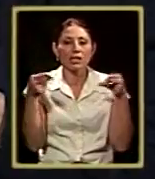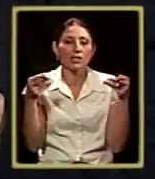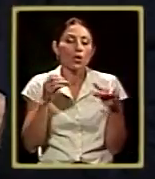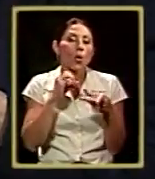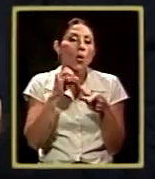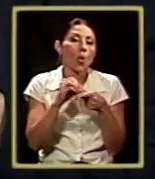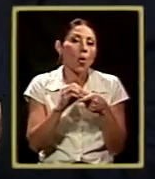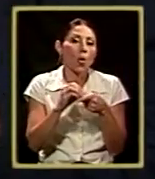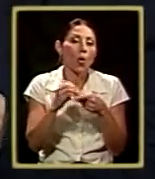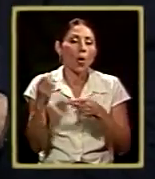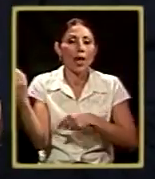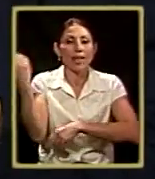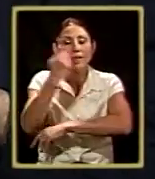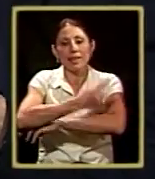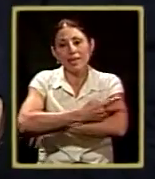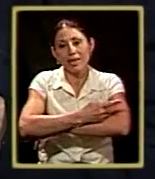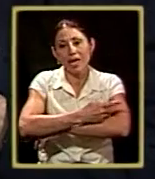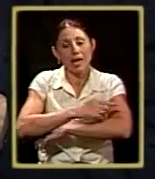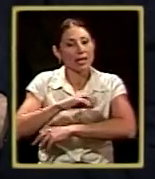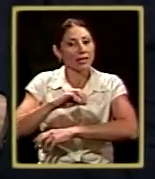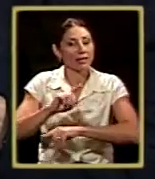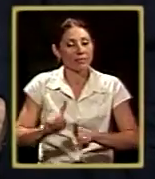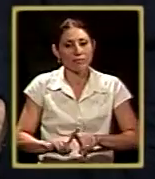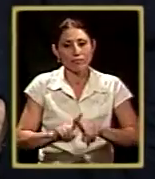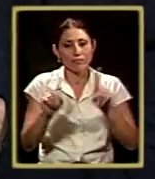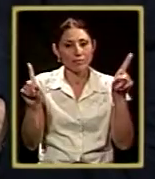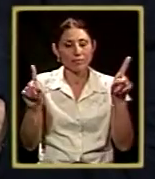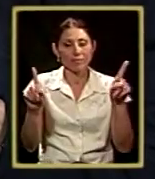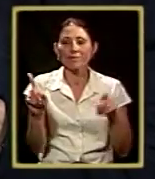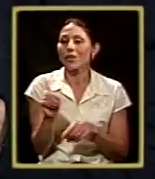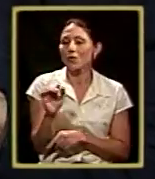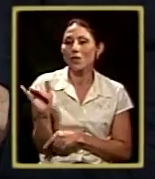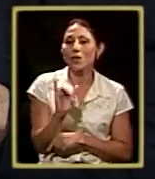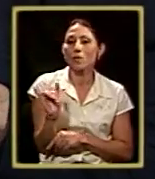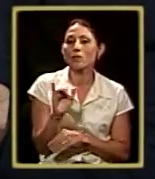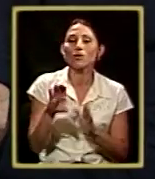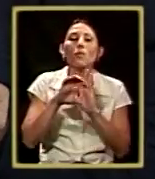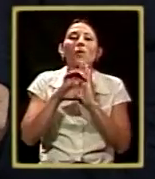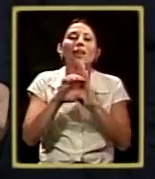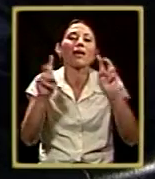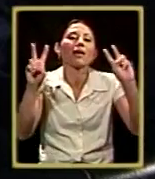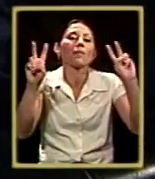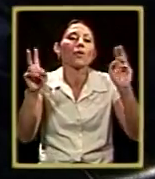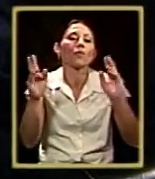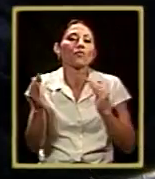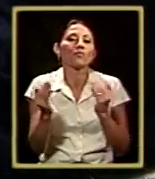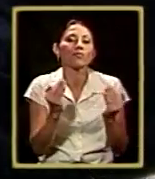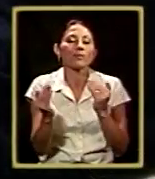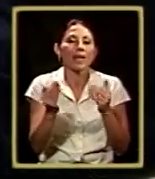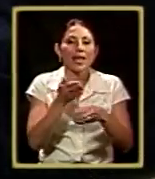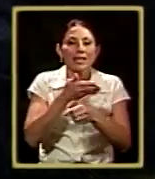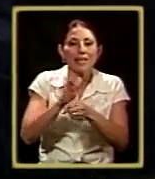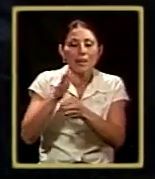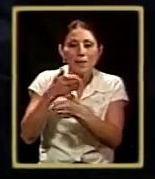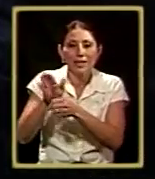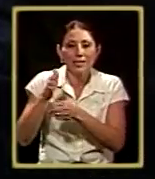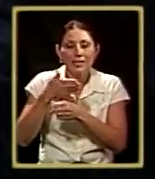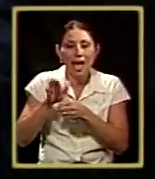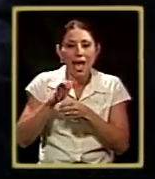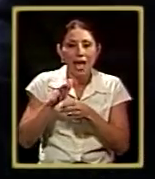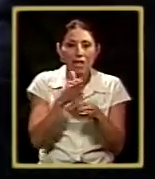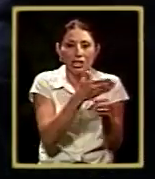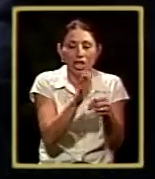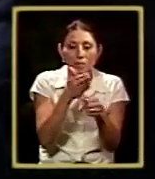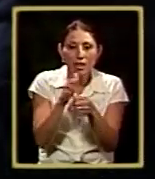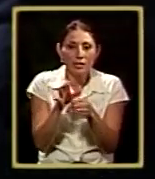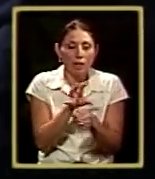propio Al Día, que es otra historia. No es lo mismo, es como la cerveza. La cerveza está tan arraigada en